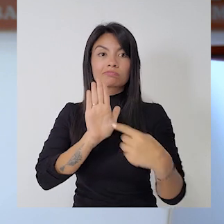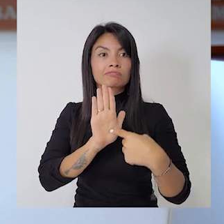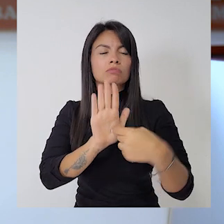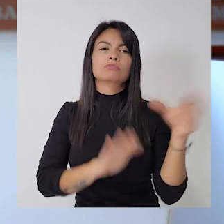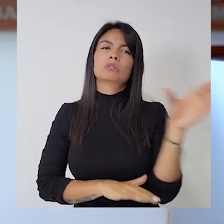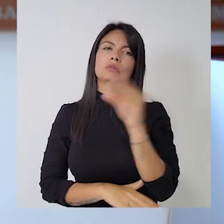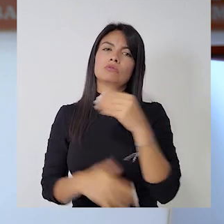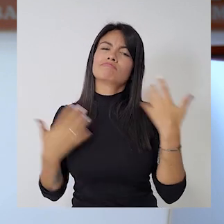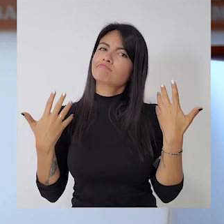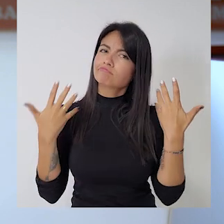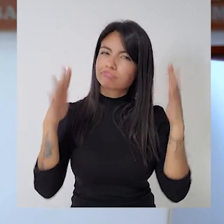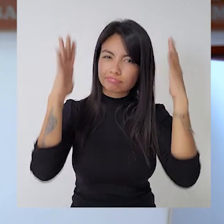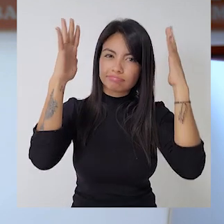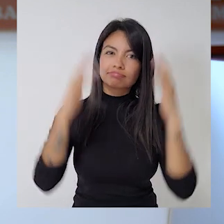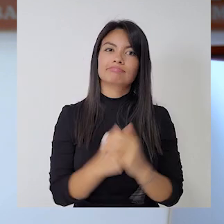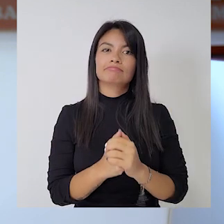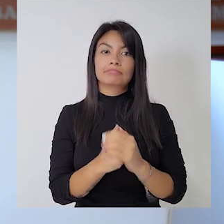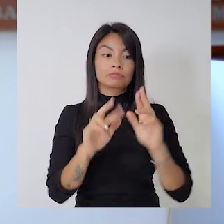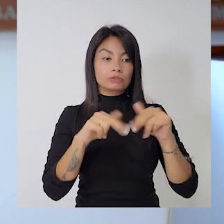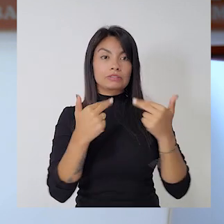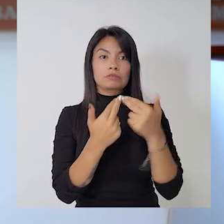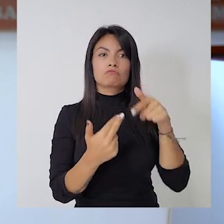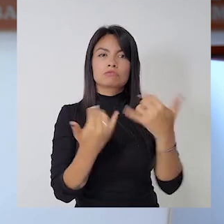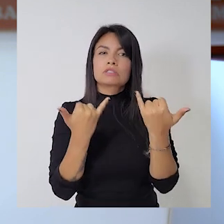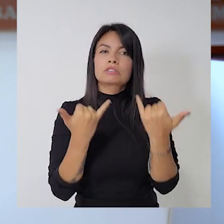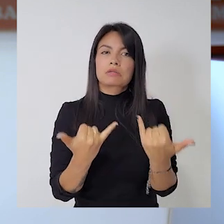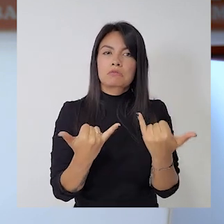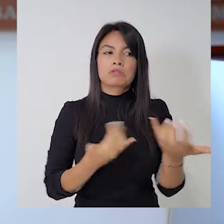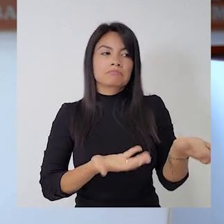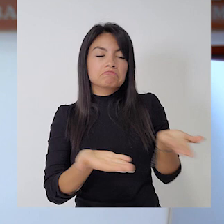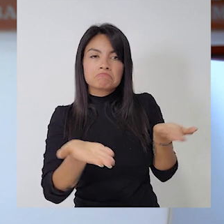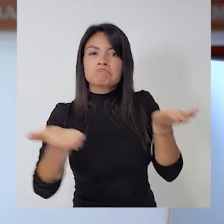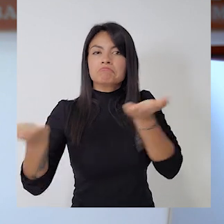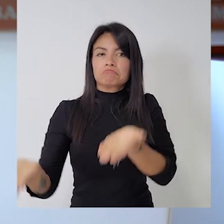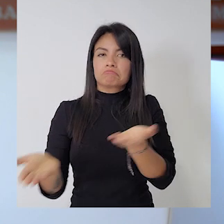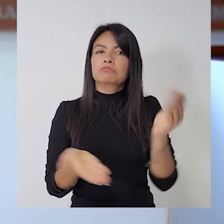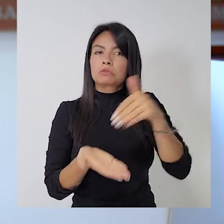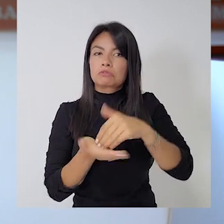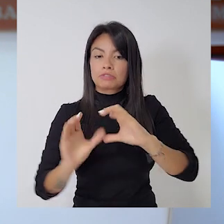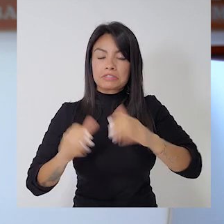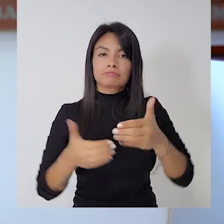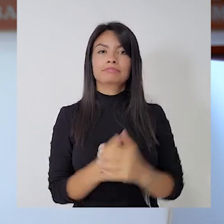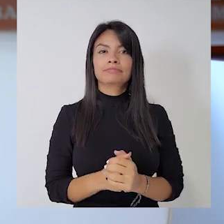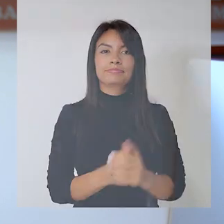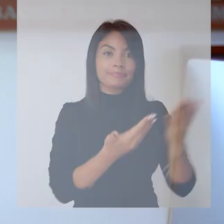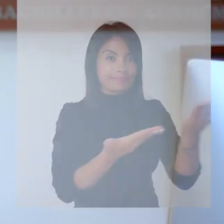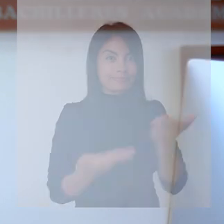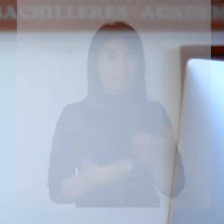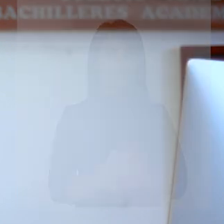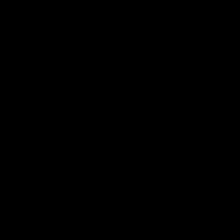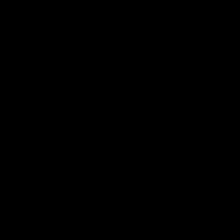esta marca. Así que a todos felicitarlos y que tengan una feliz reunión de esta rentrée, back to school o regreso a